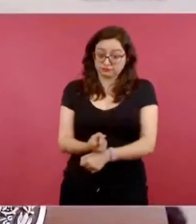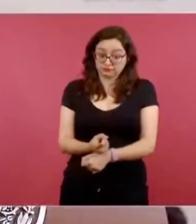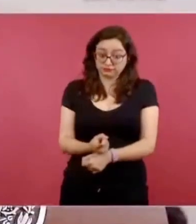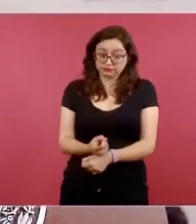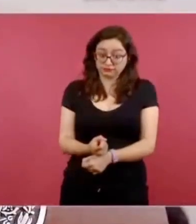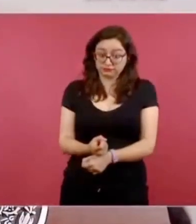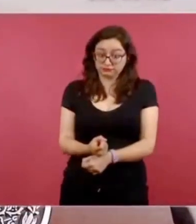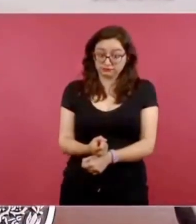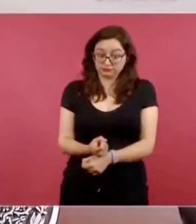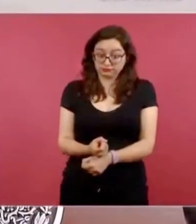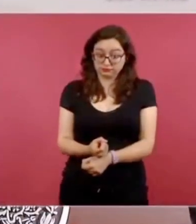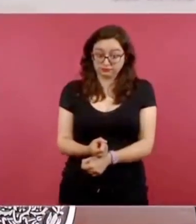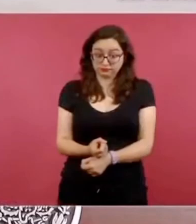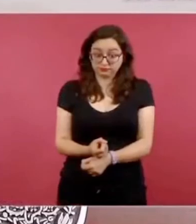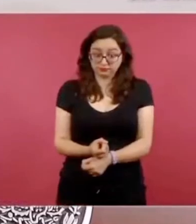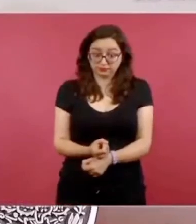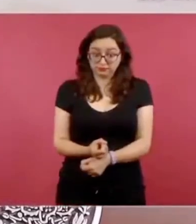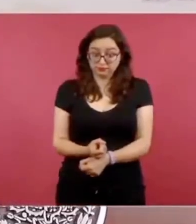Que tengan